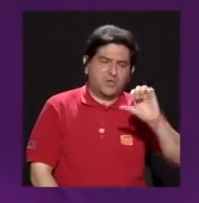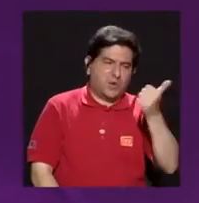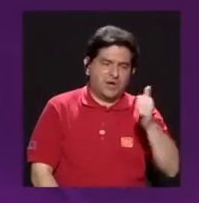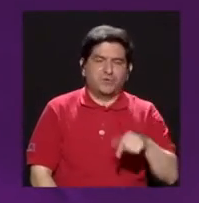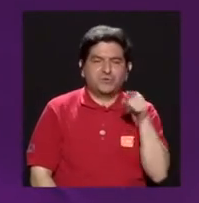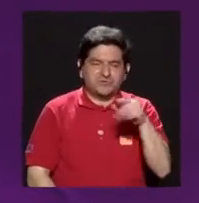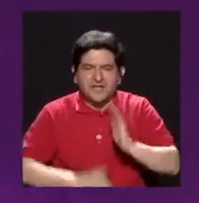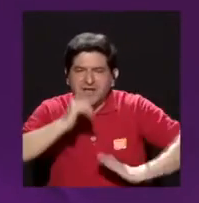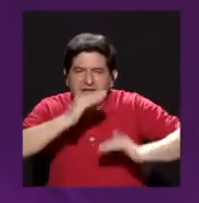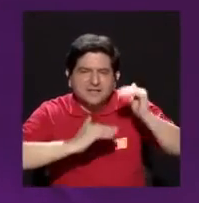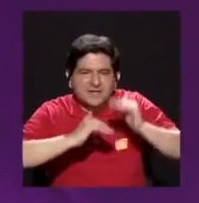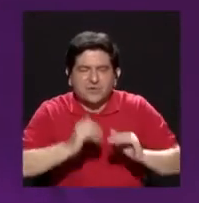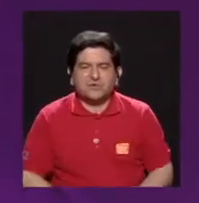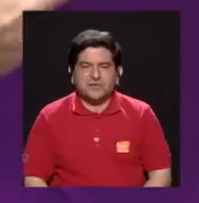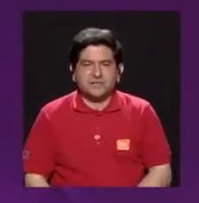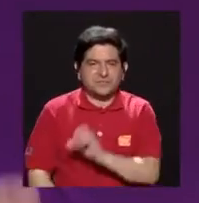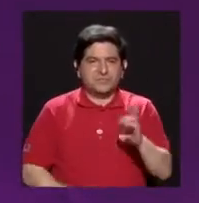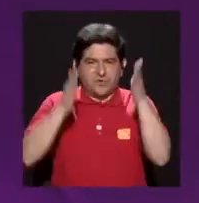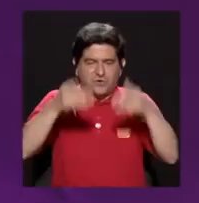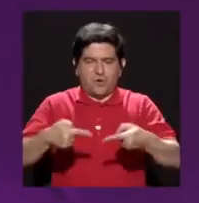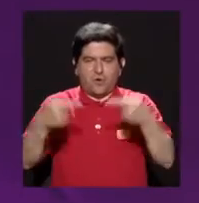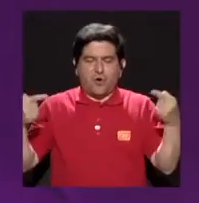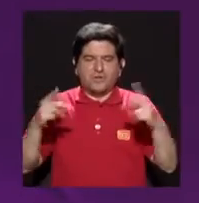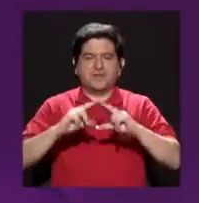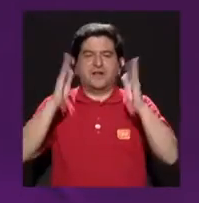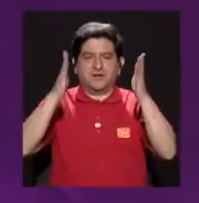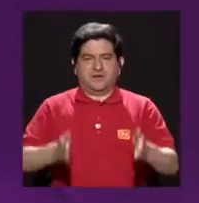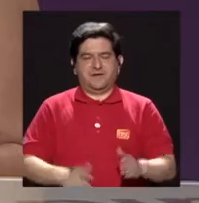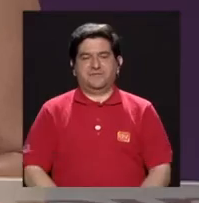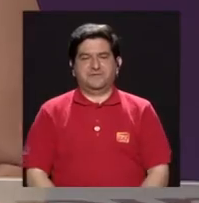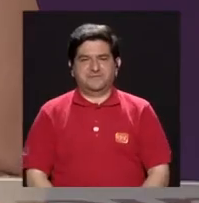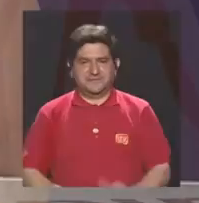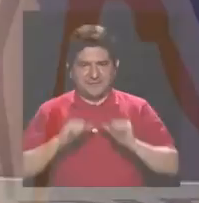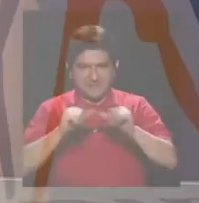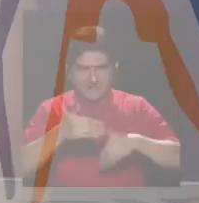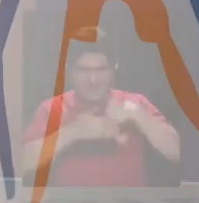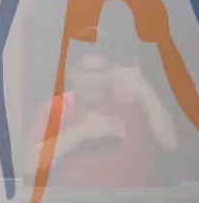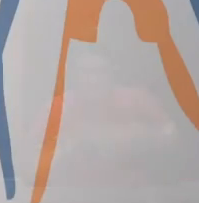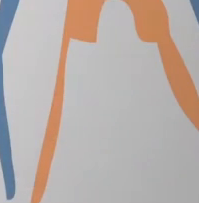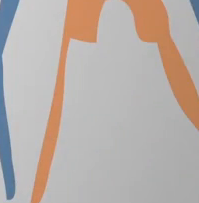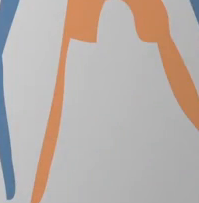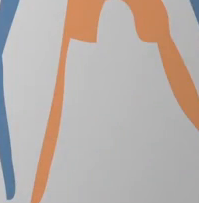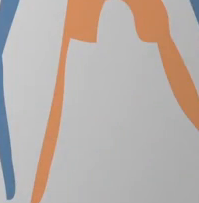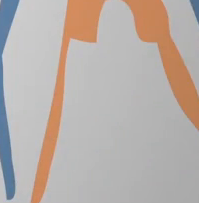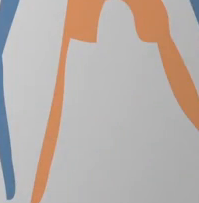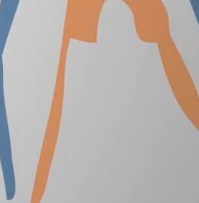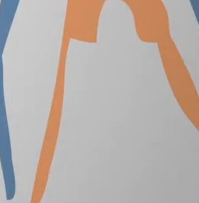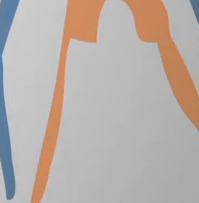Esa construcción de lo tico en oposición a lo nica. Bien, continuamos después de la siguiente pausa.